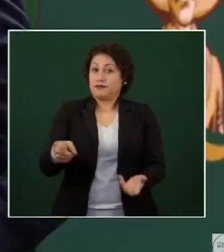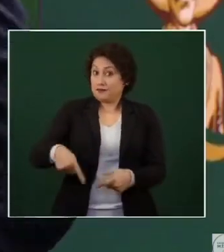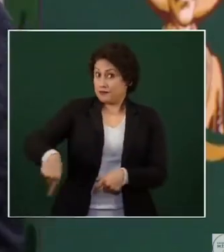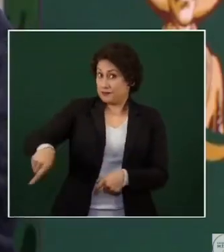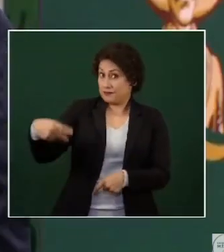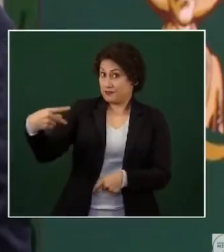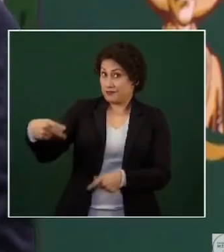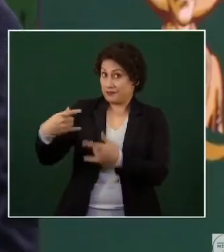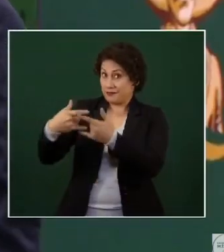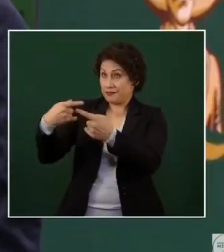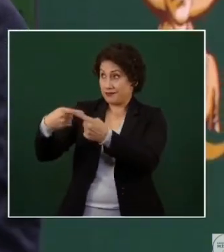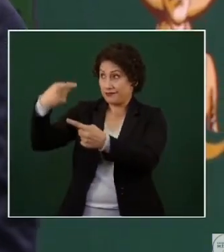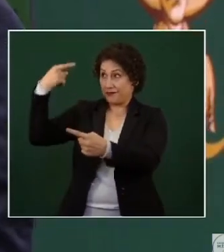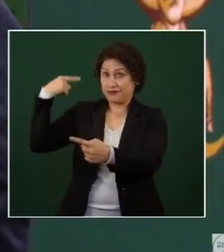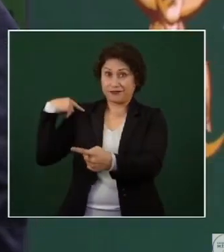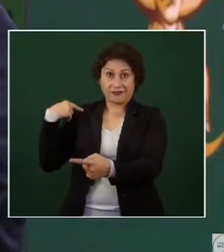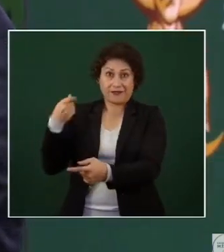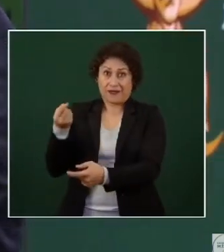inventando nada.